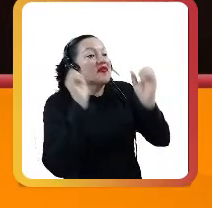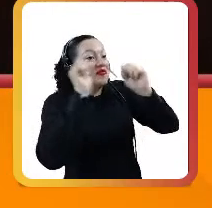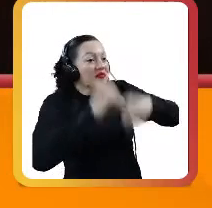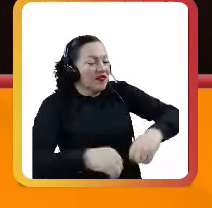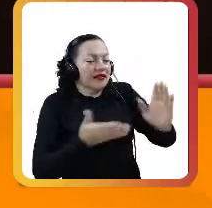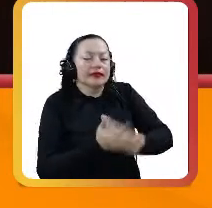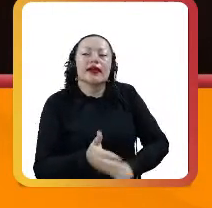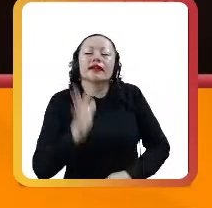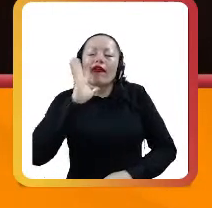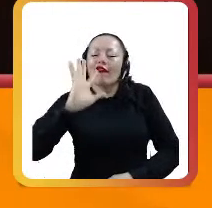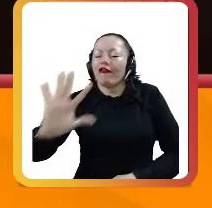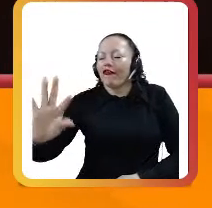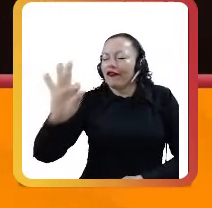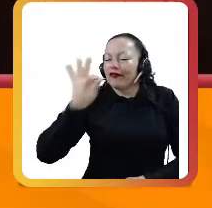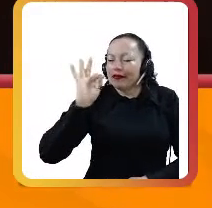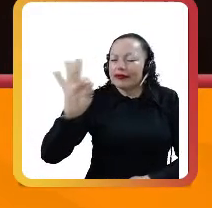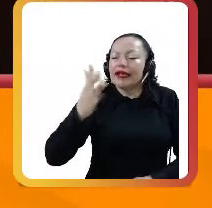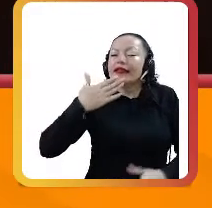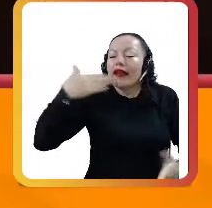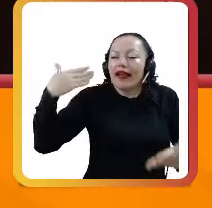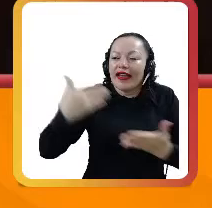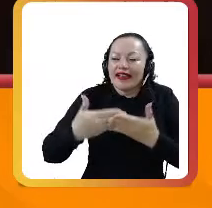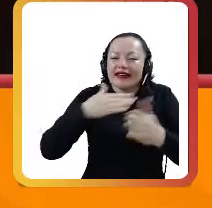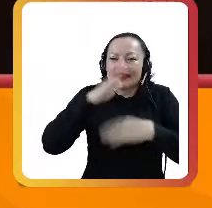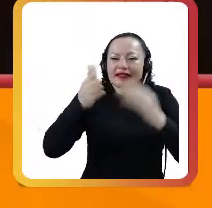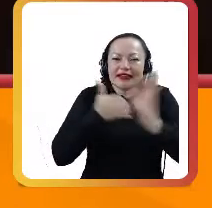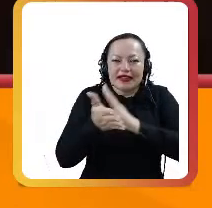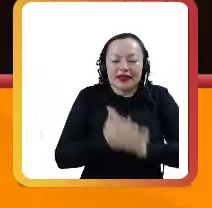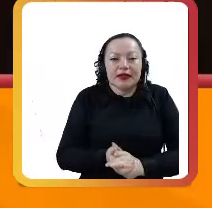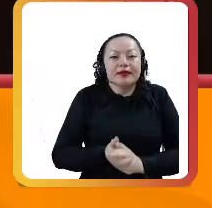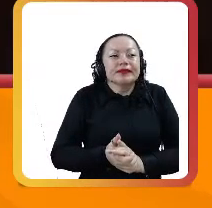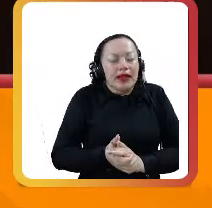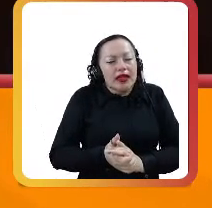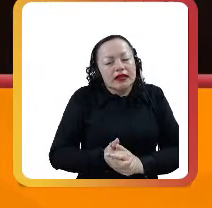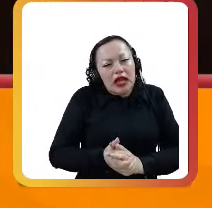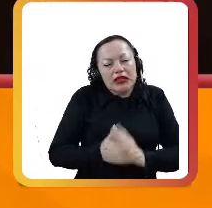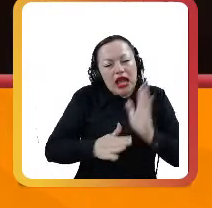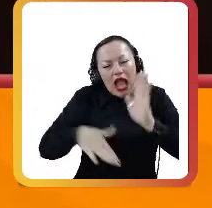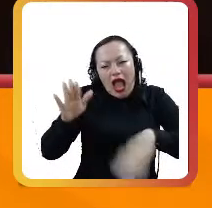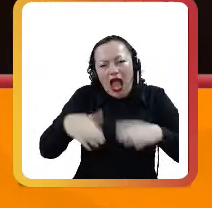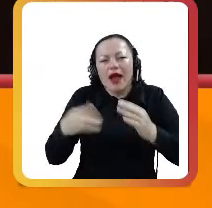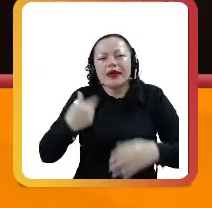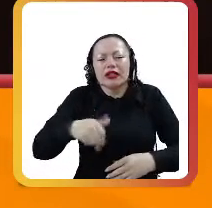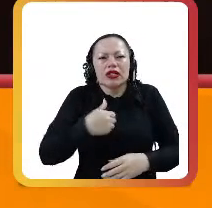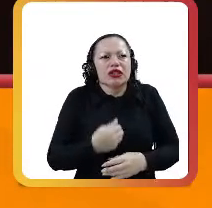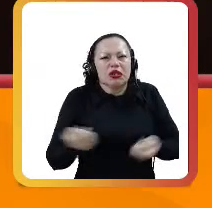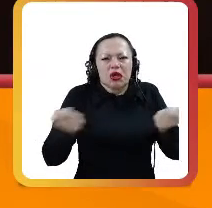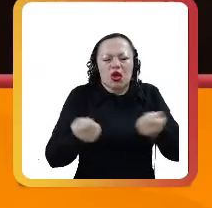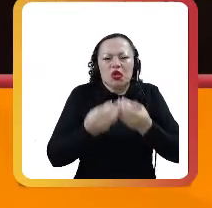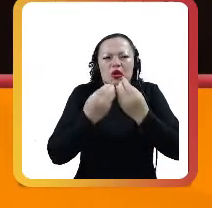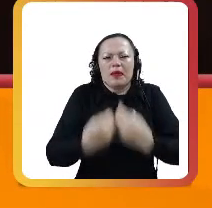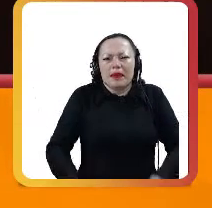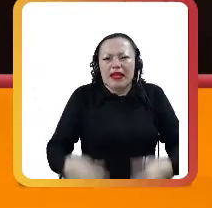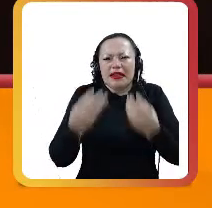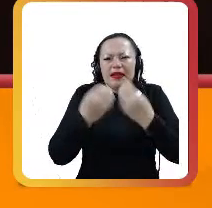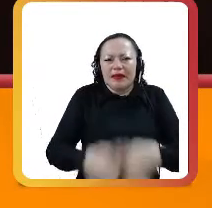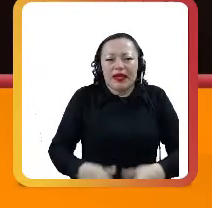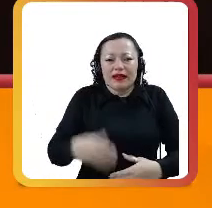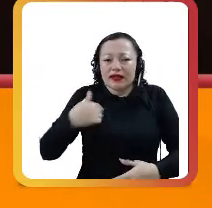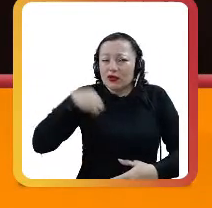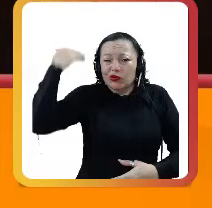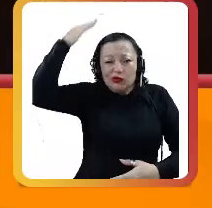Excelente, porque mira, hay momentos en los que a veces también perdemos el control y no nos sabemos